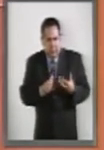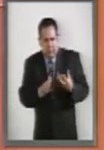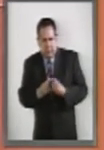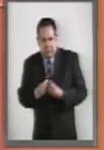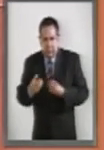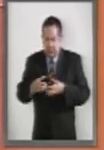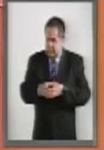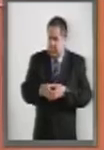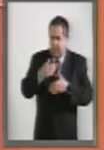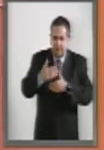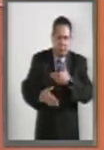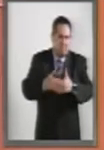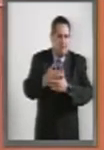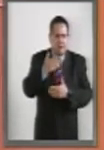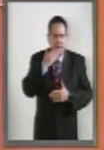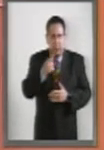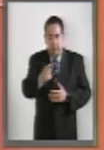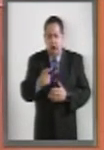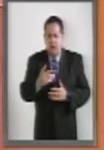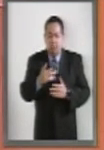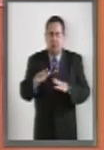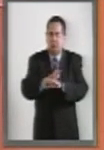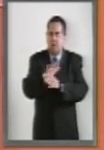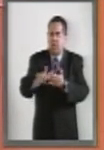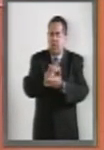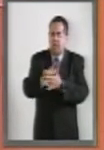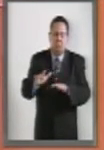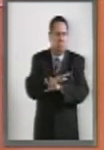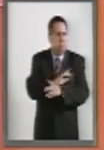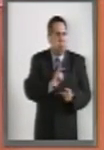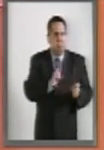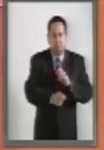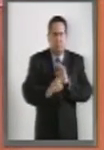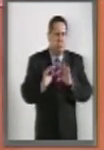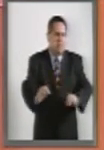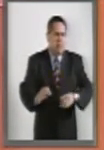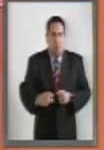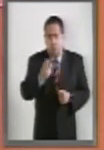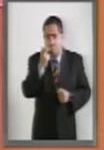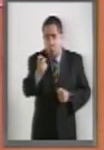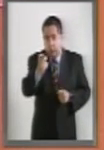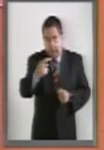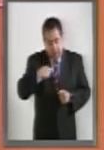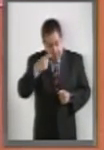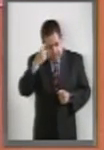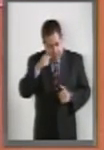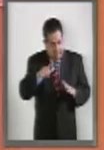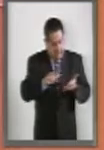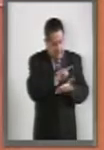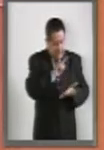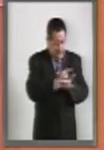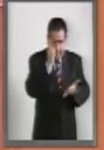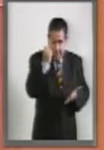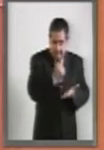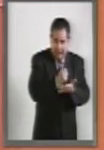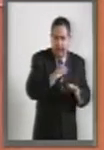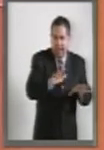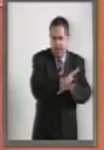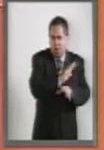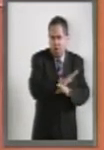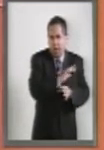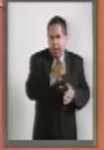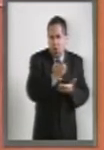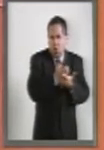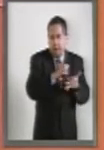y procesamiento de estas reformas. Y por eso, como consecuencia de la instrumentación de las reformas